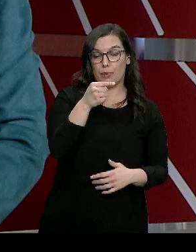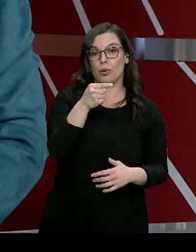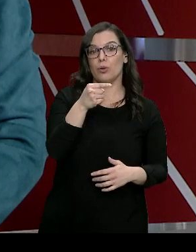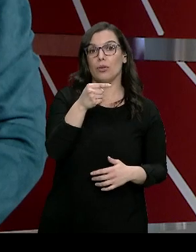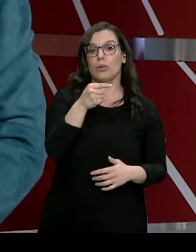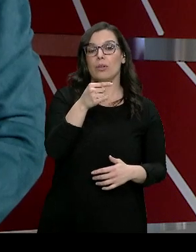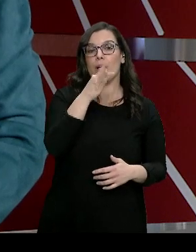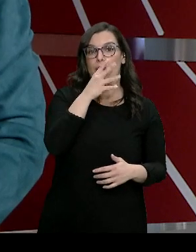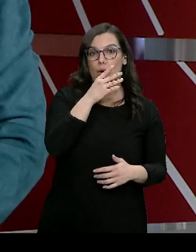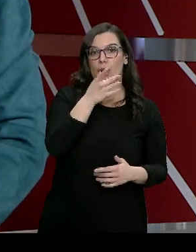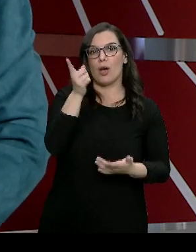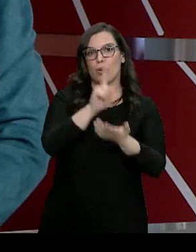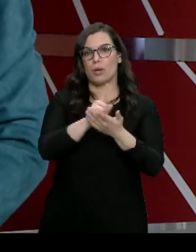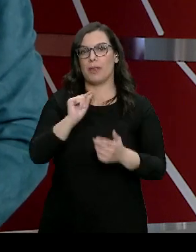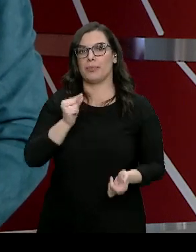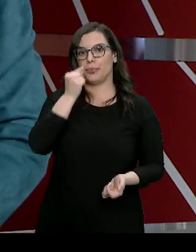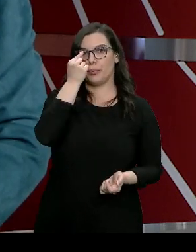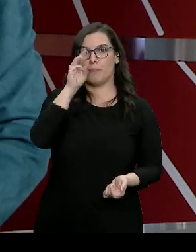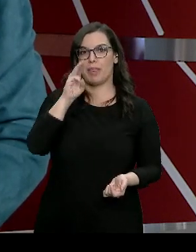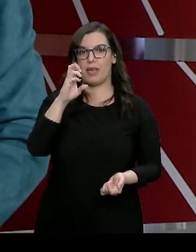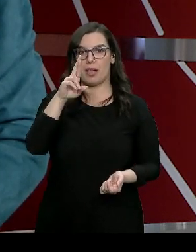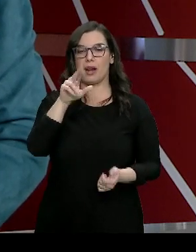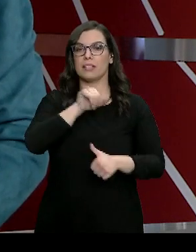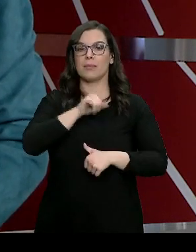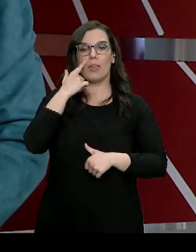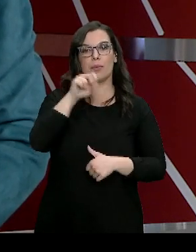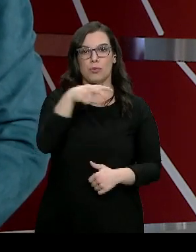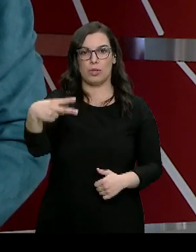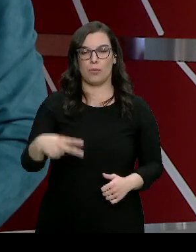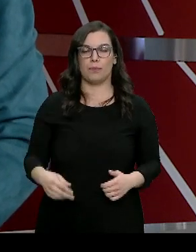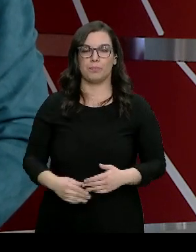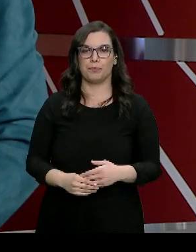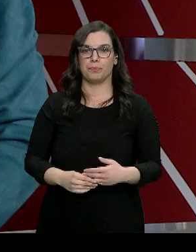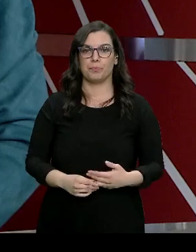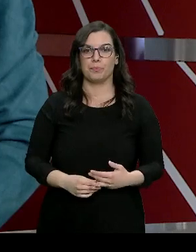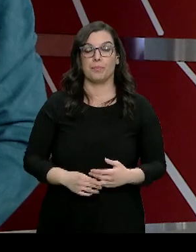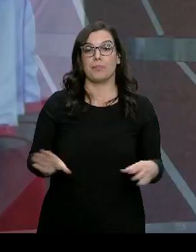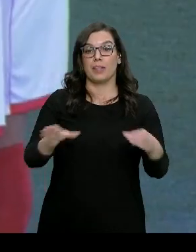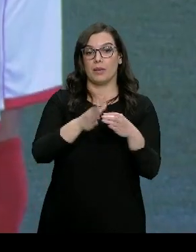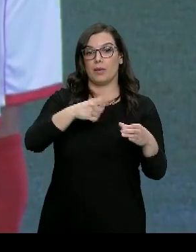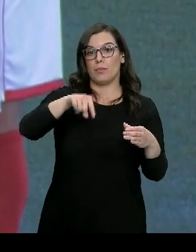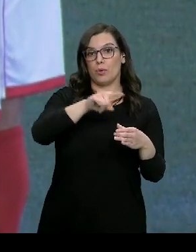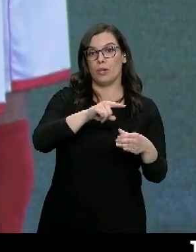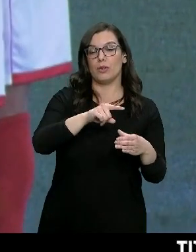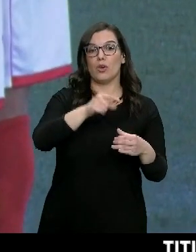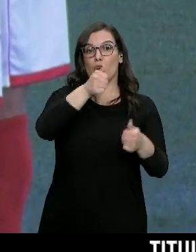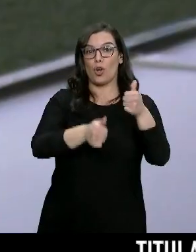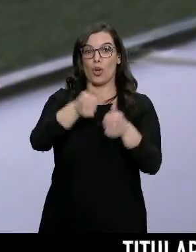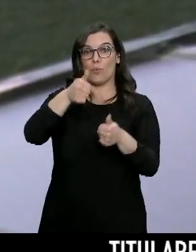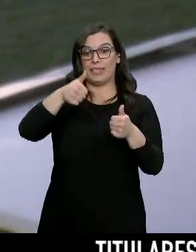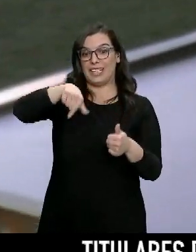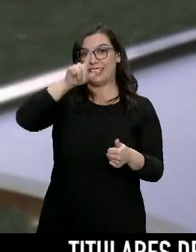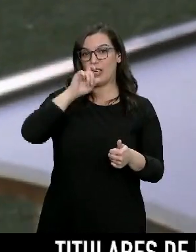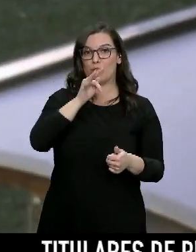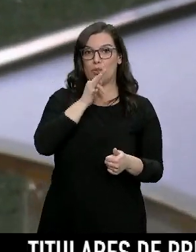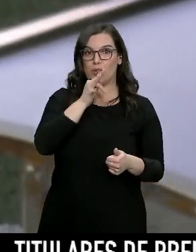se han sometido a una PCR y se encuentran a la espera de los resultados. El Guijuelo aún no ha podido competir en este